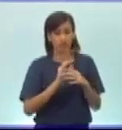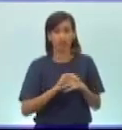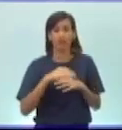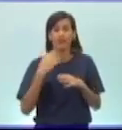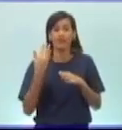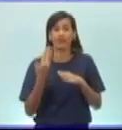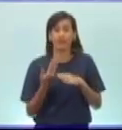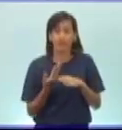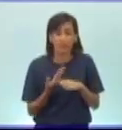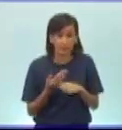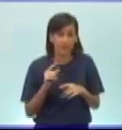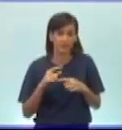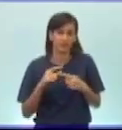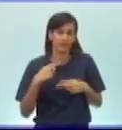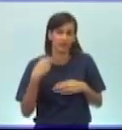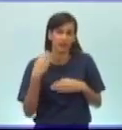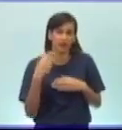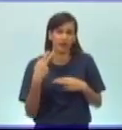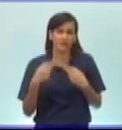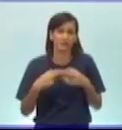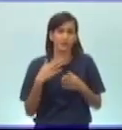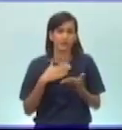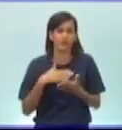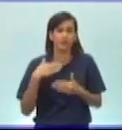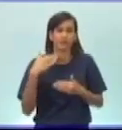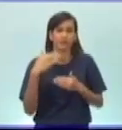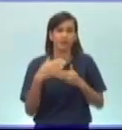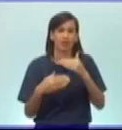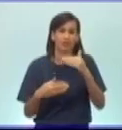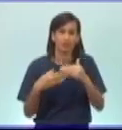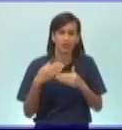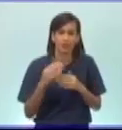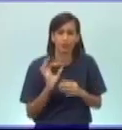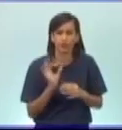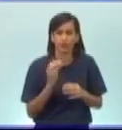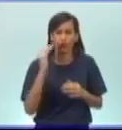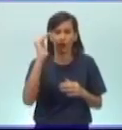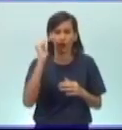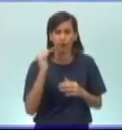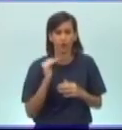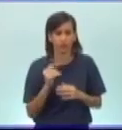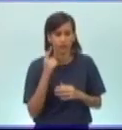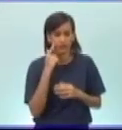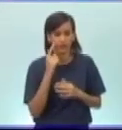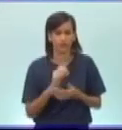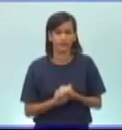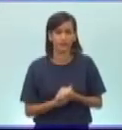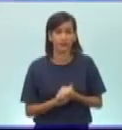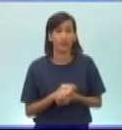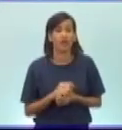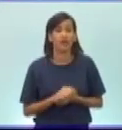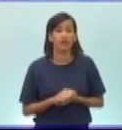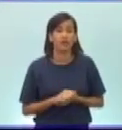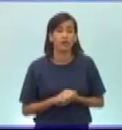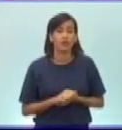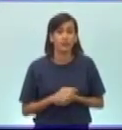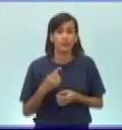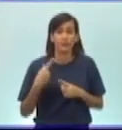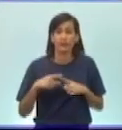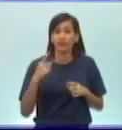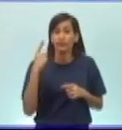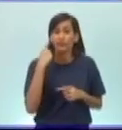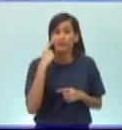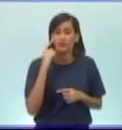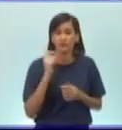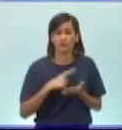multiplicamos. Vamos a ver entonces, o a recordar, a partir de lo que vimos la semana pasada, cuando